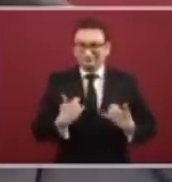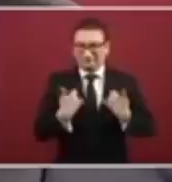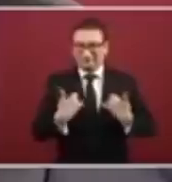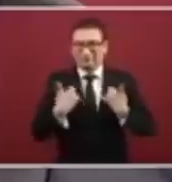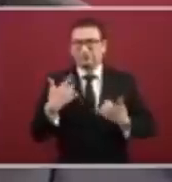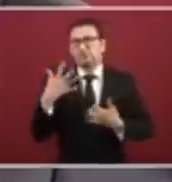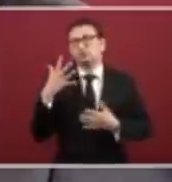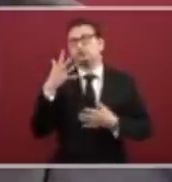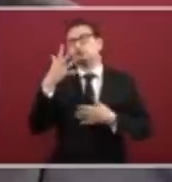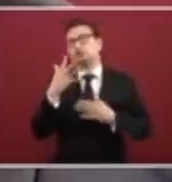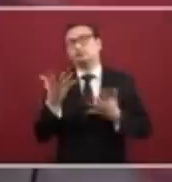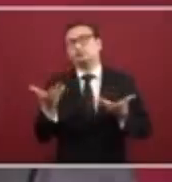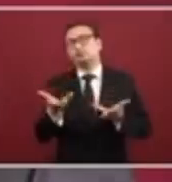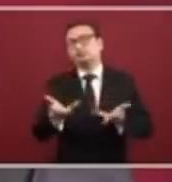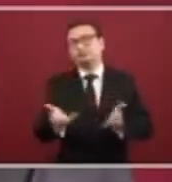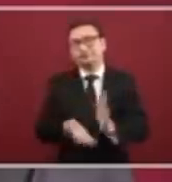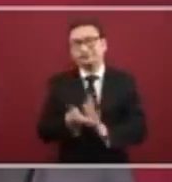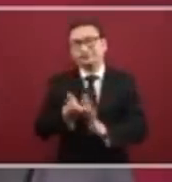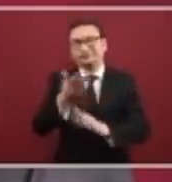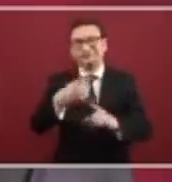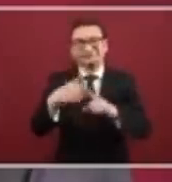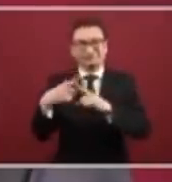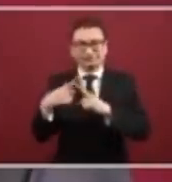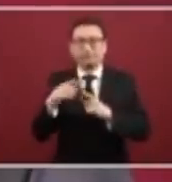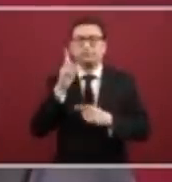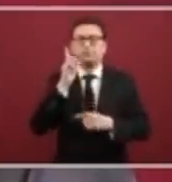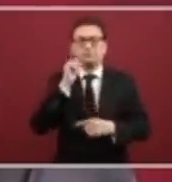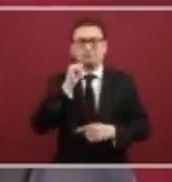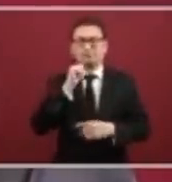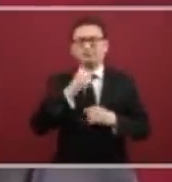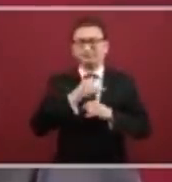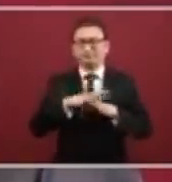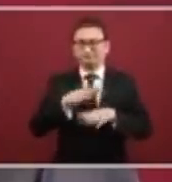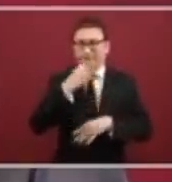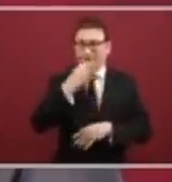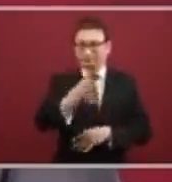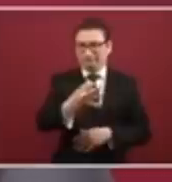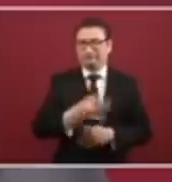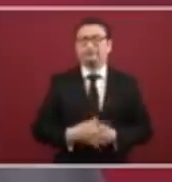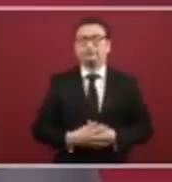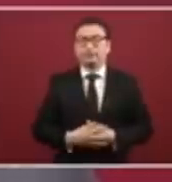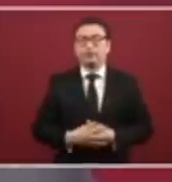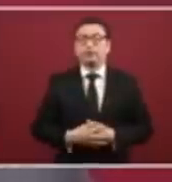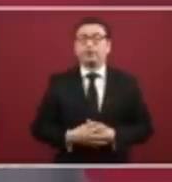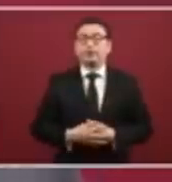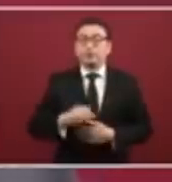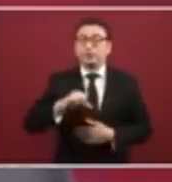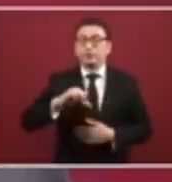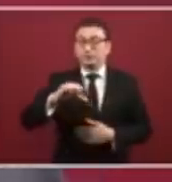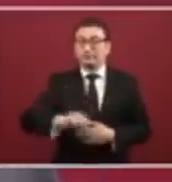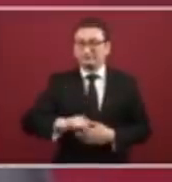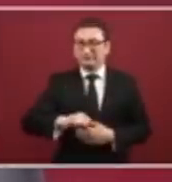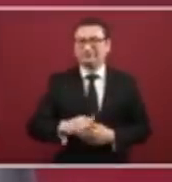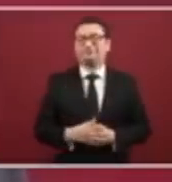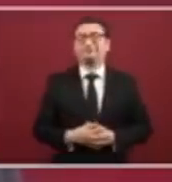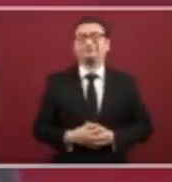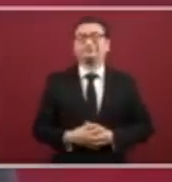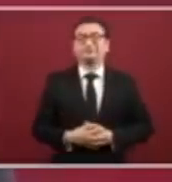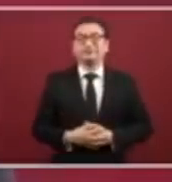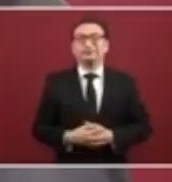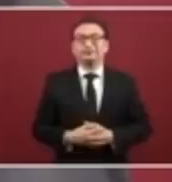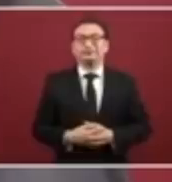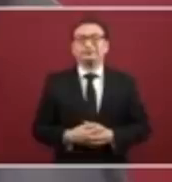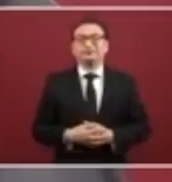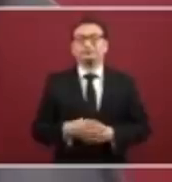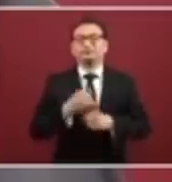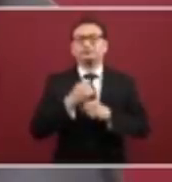a dejar para mañana esa información. Y hoy vamos a